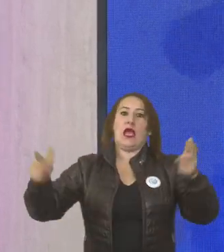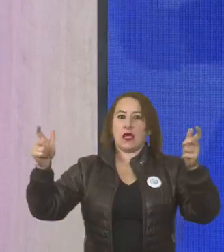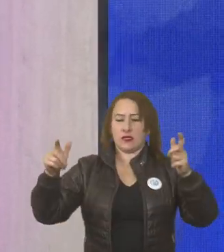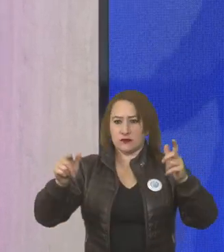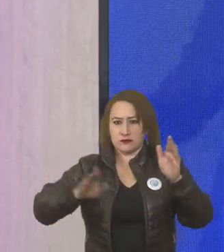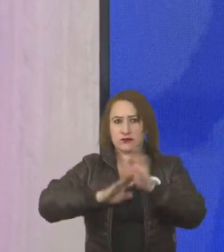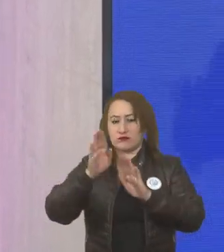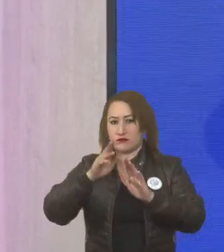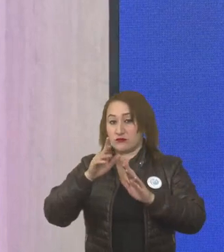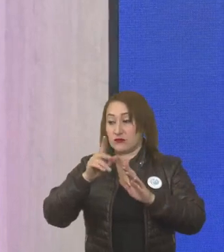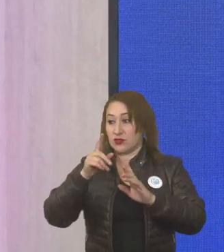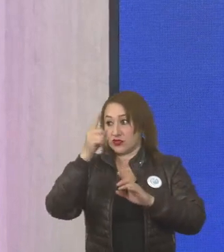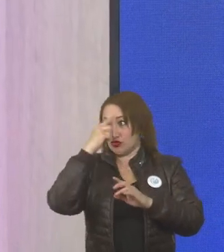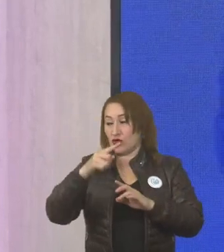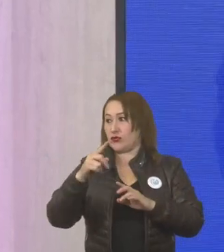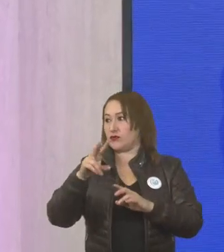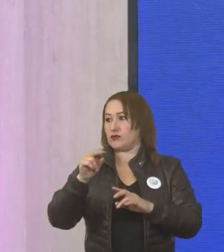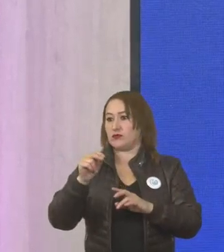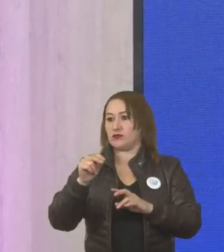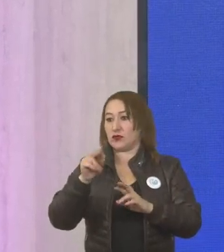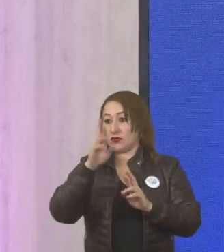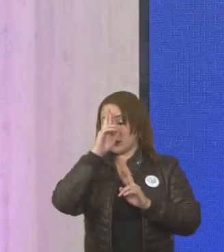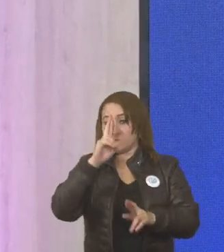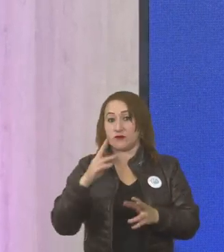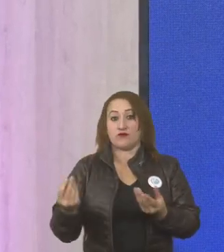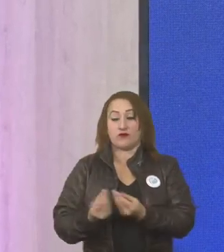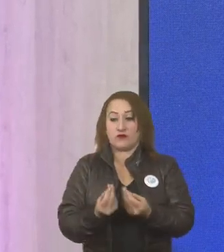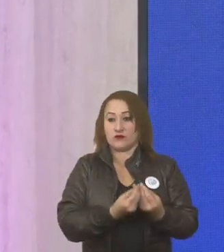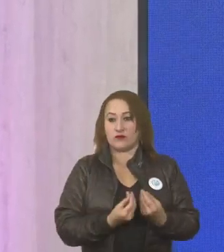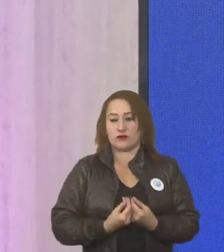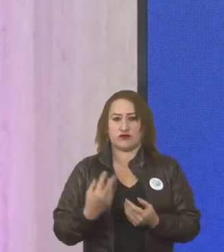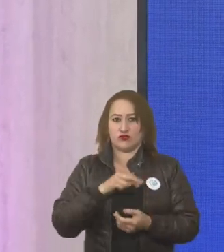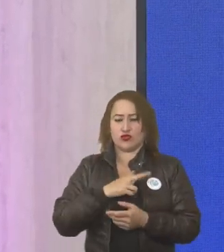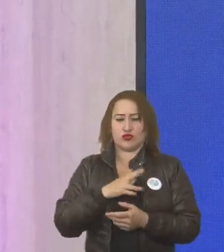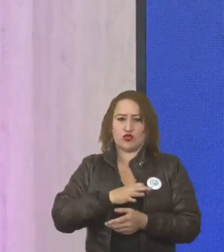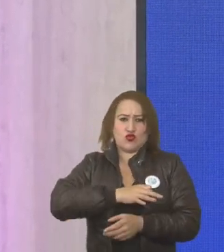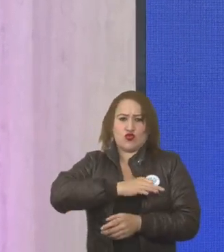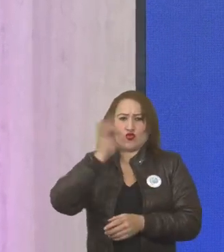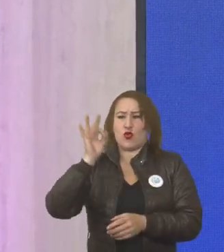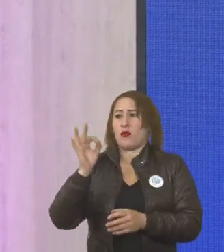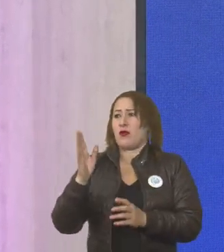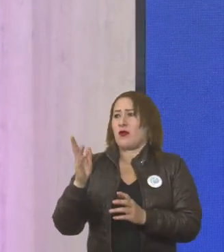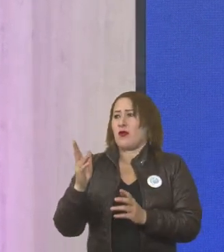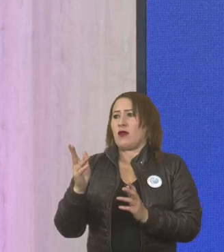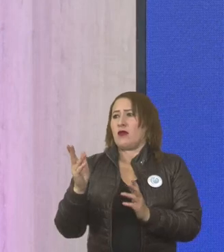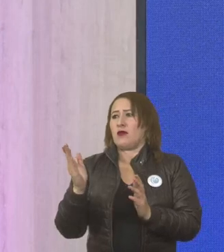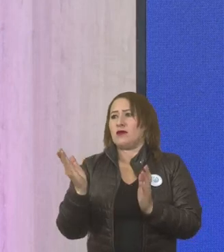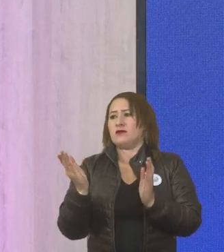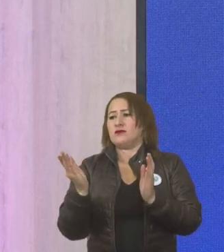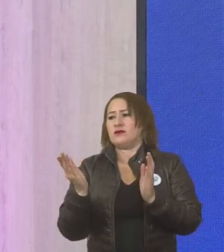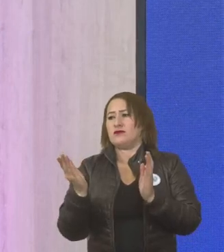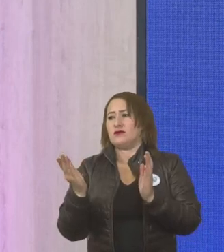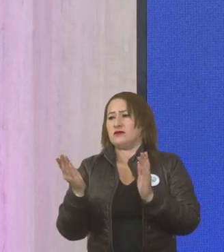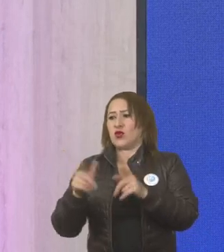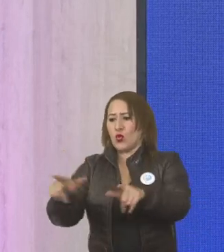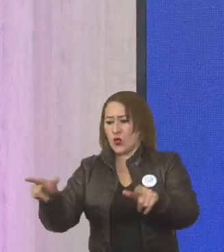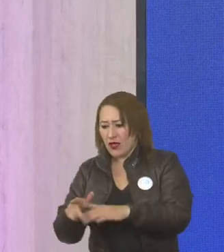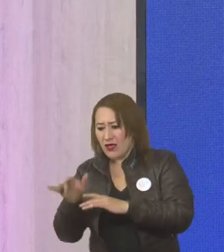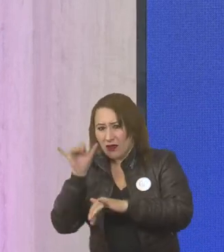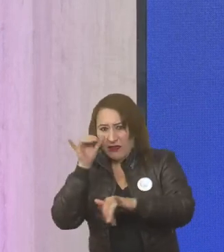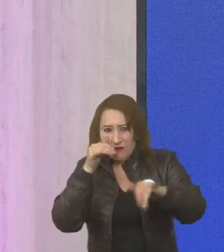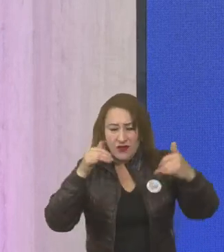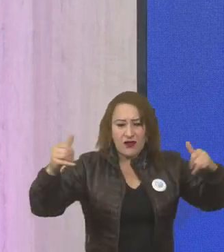todo el respeto de todos mis colegas, nunca hemos pretendido tener estudios, tener tiestos, tener cámaras, porque tú tienes